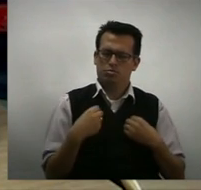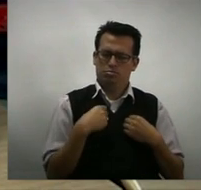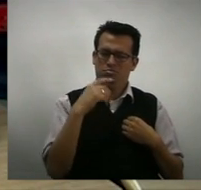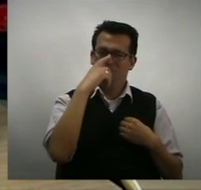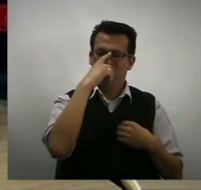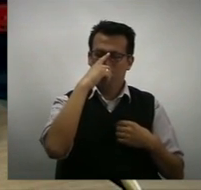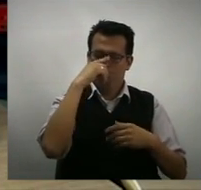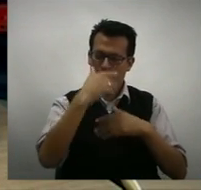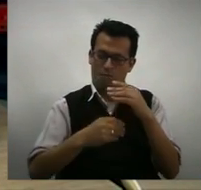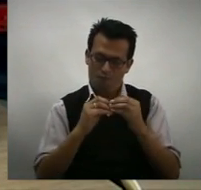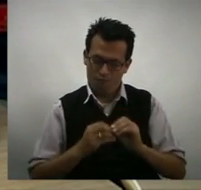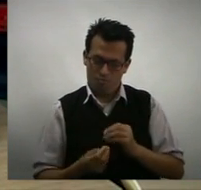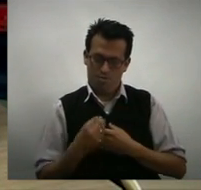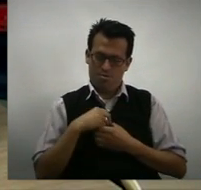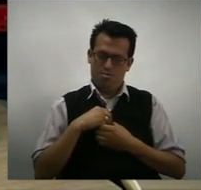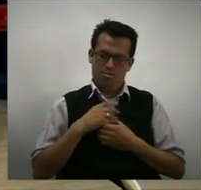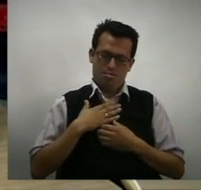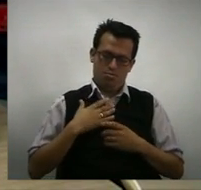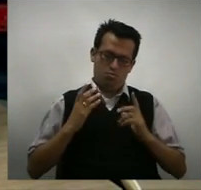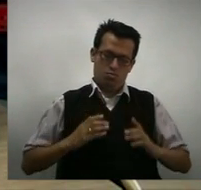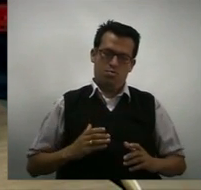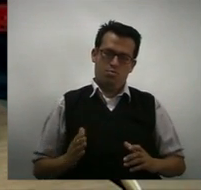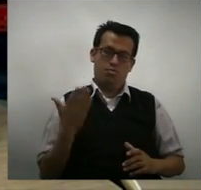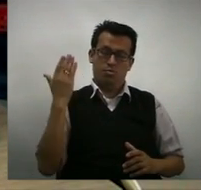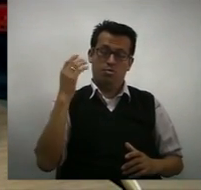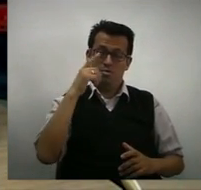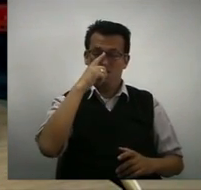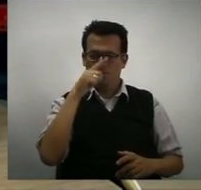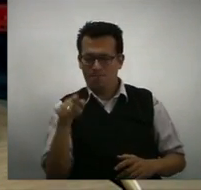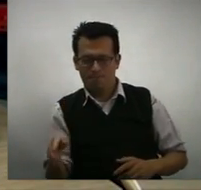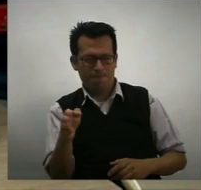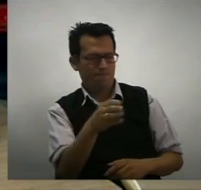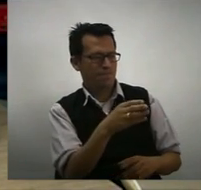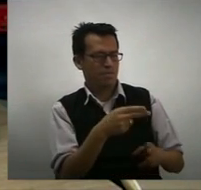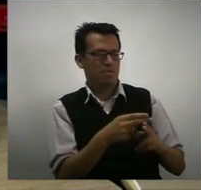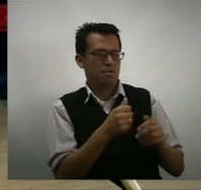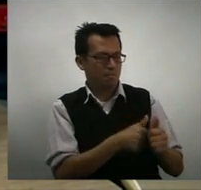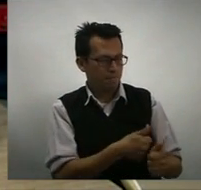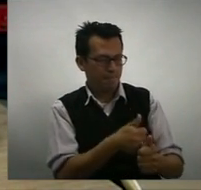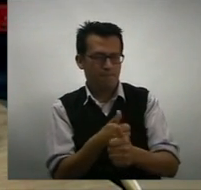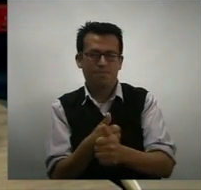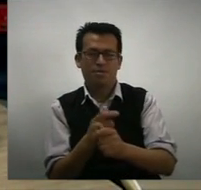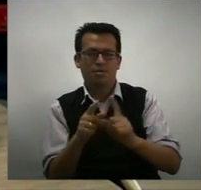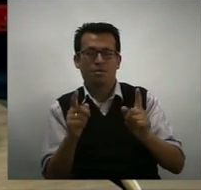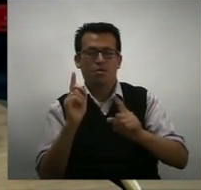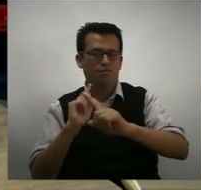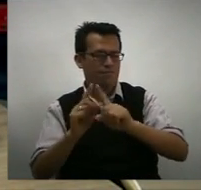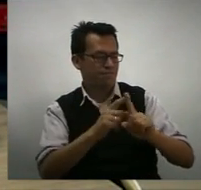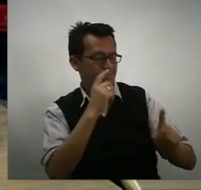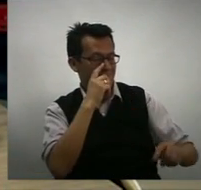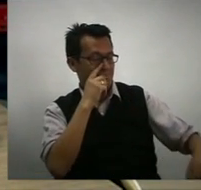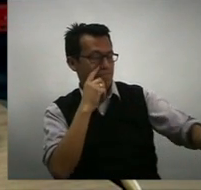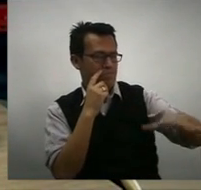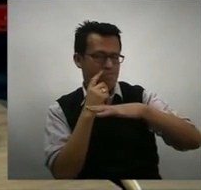cuerpo como medio para someter el cuerpo. El espaciómeno es un circuito cerrado con instalaciones vía ósmosis